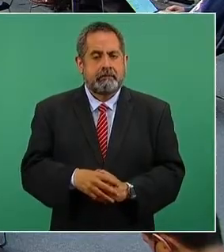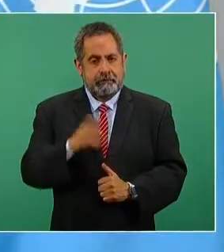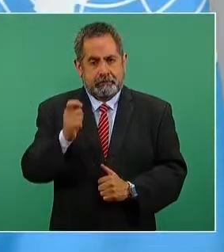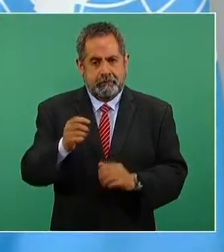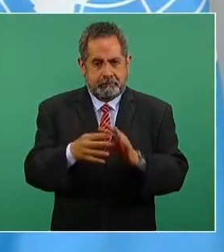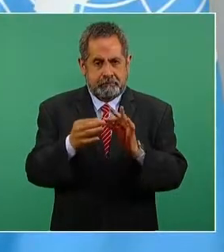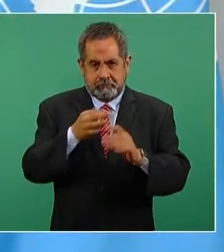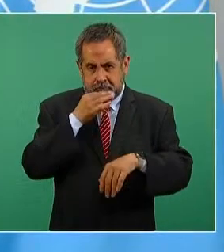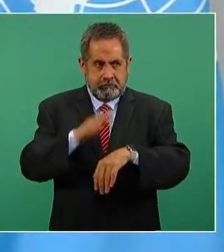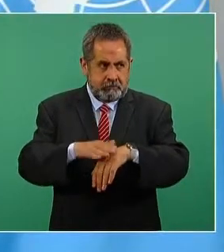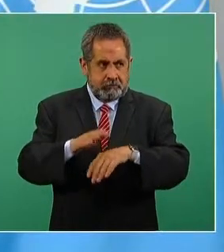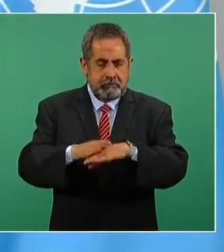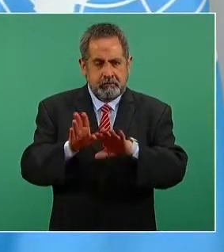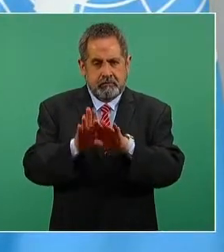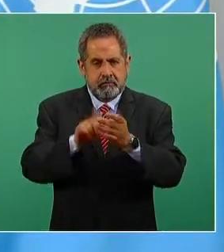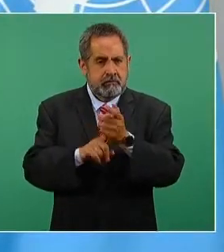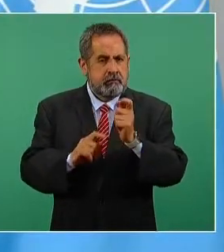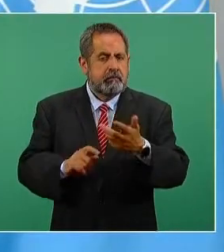Nada más es cosa de